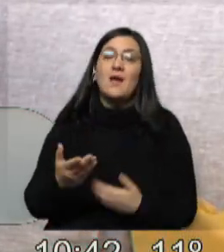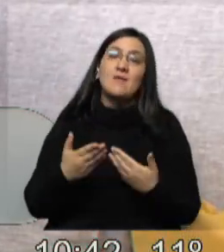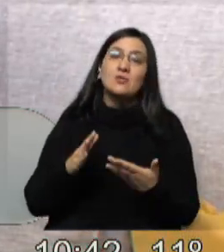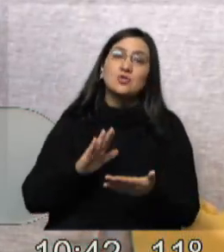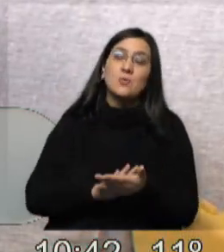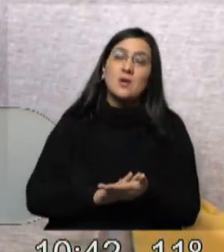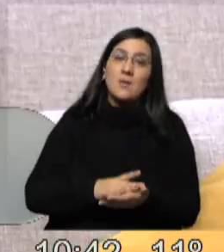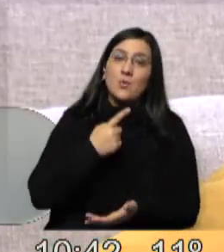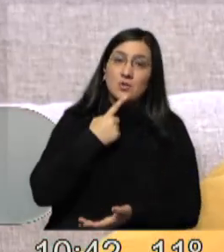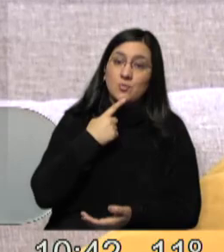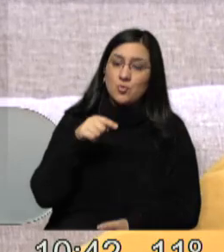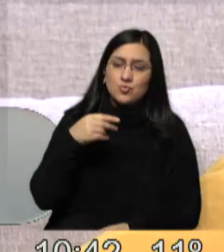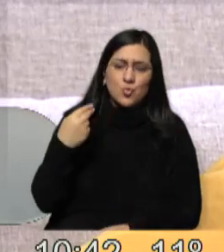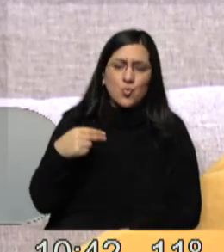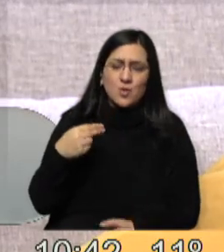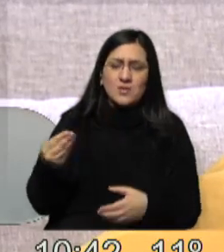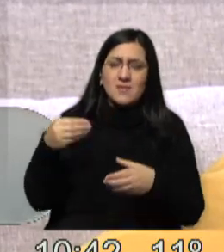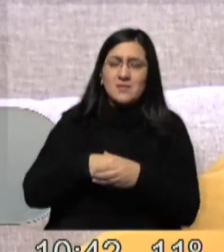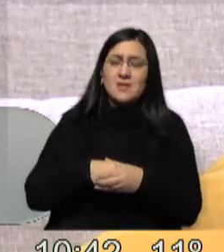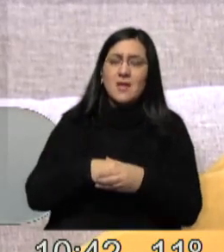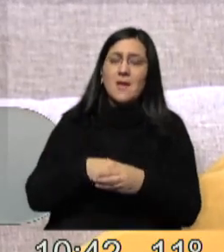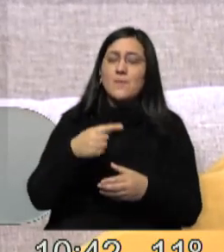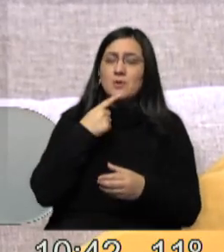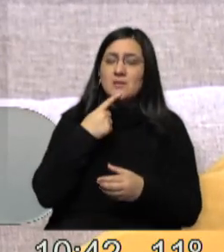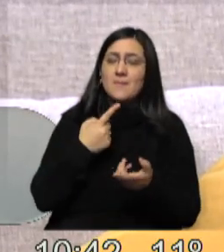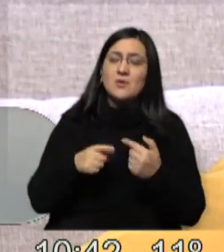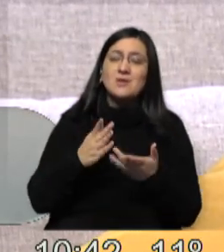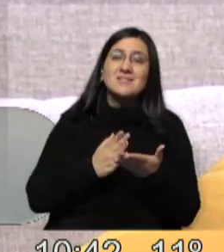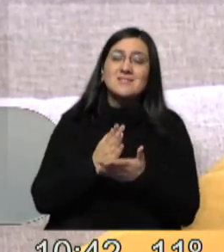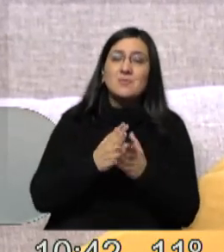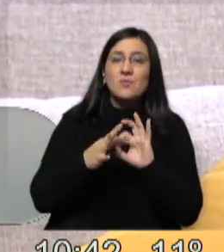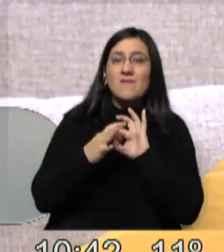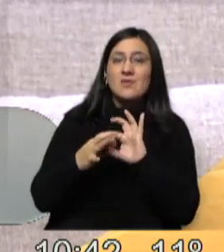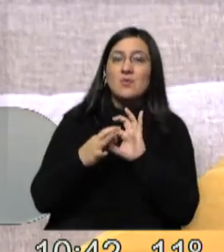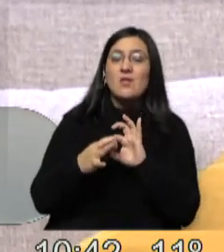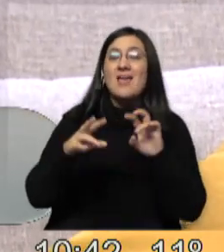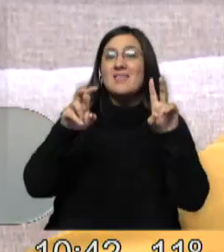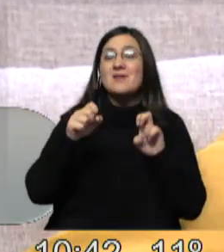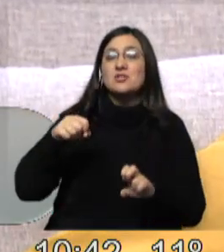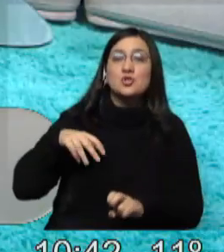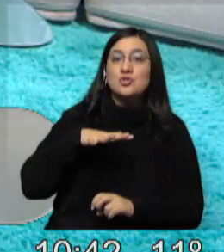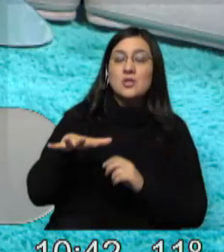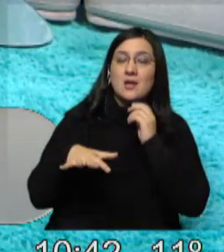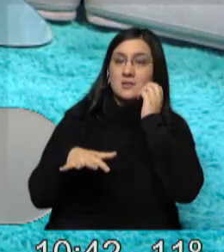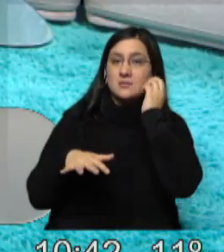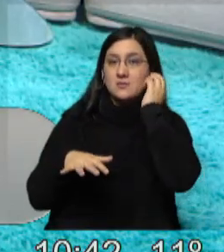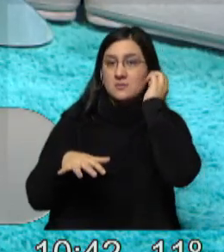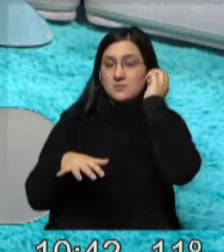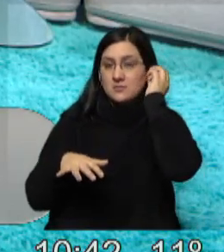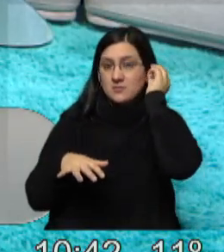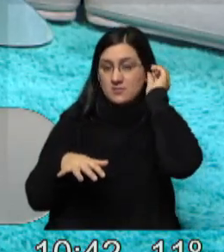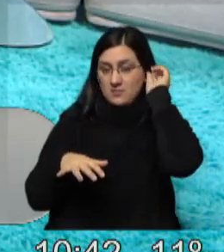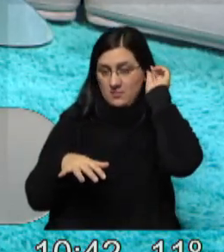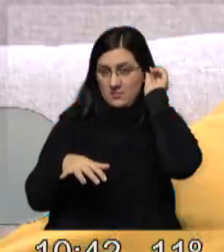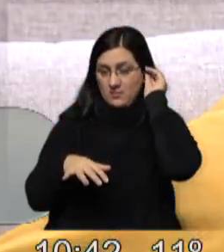política, vos nunca te metiste en política, pero siempre has estado como vinculado a temáticas sociales. Sé que lo mantenés medio como en perfil muy